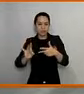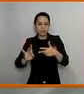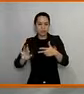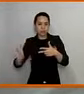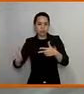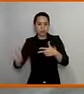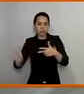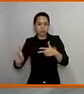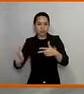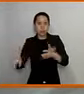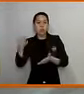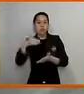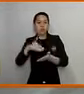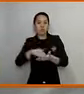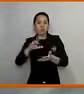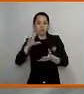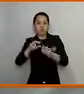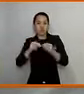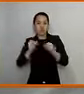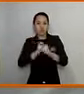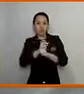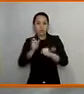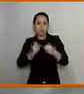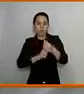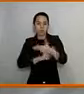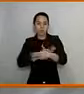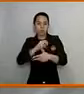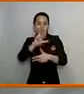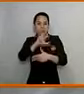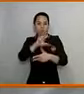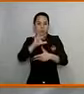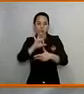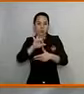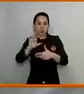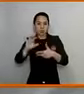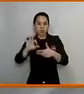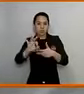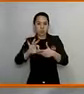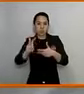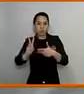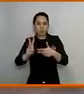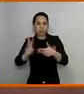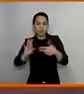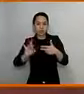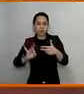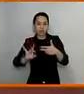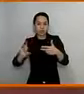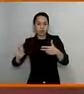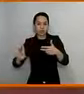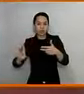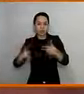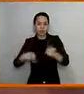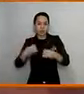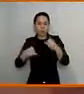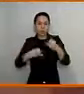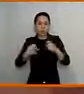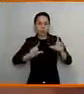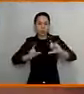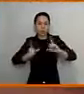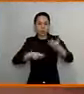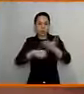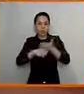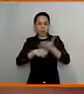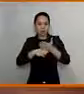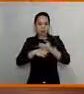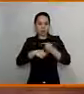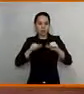88. Repito los tres números seleccionados, 39, 96 y 88. Jugadores, preparen sus boletitos